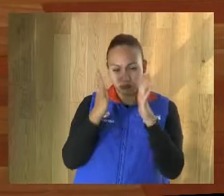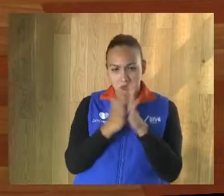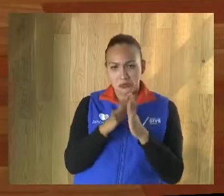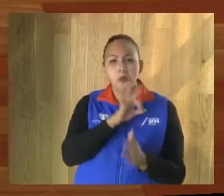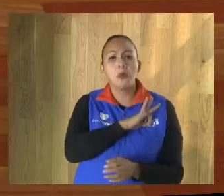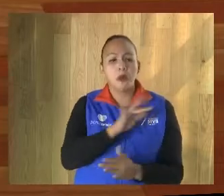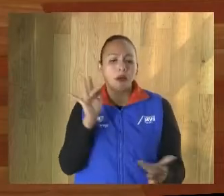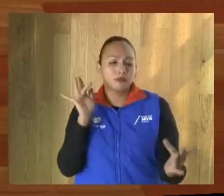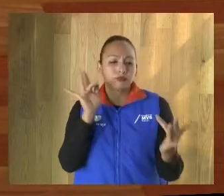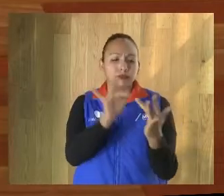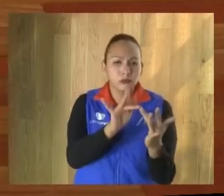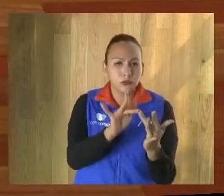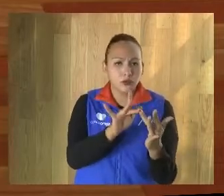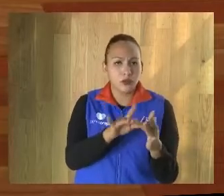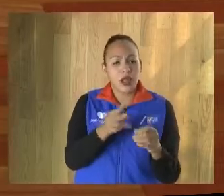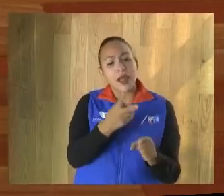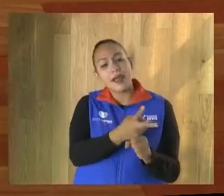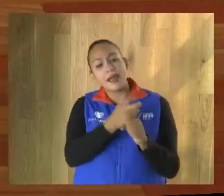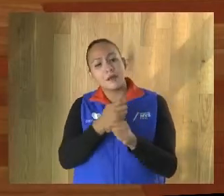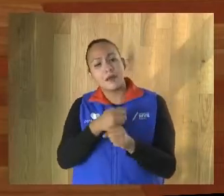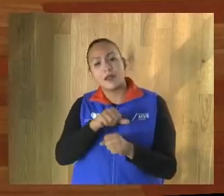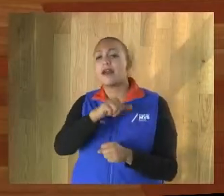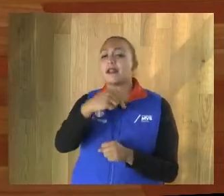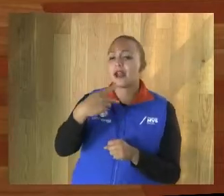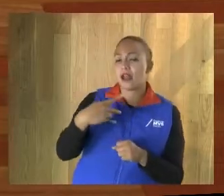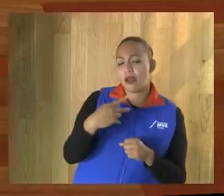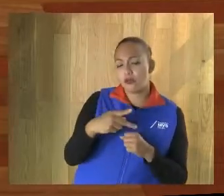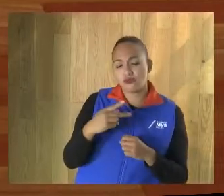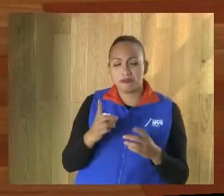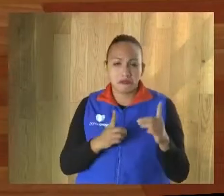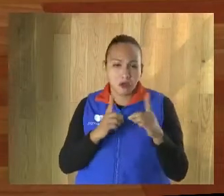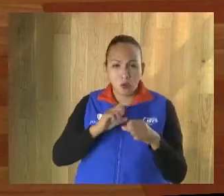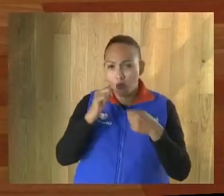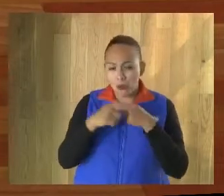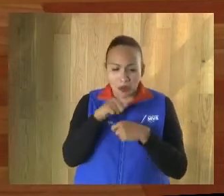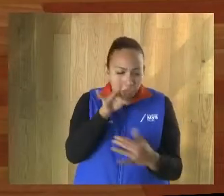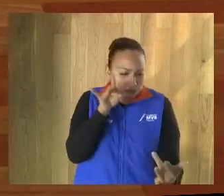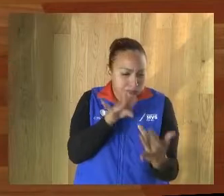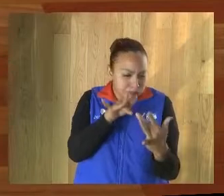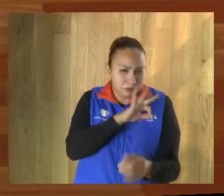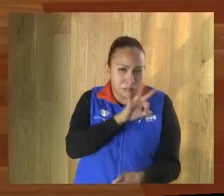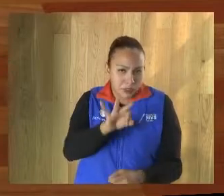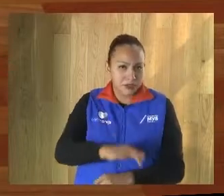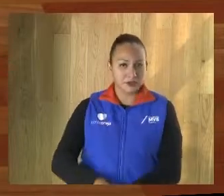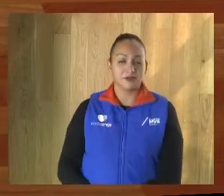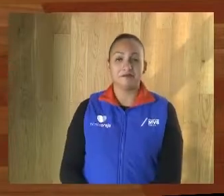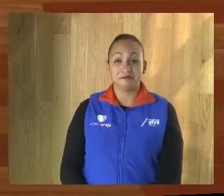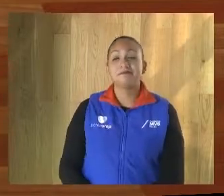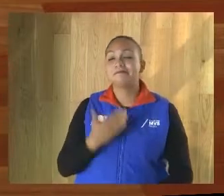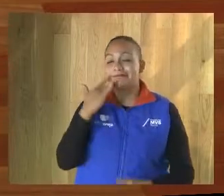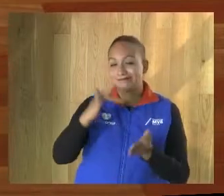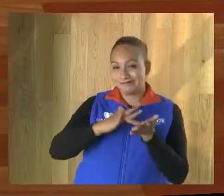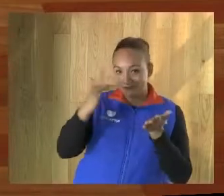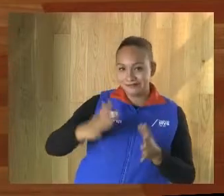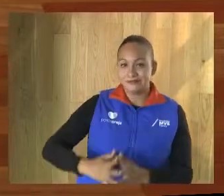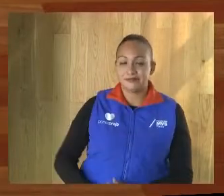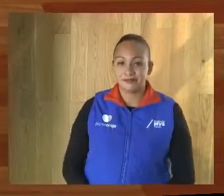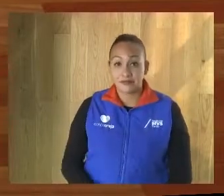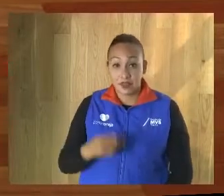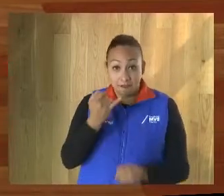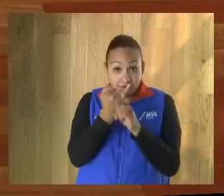donde pueden tanto contactarlos como invitarlos a este tipo de cosas. Ahí está, perfecto, Pau, buenísimo. Buenísima la información que les brindas